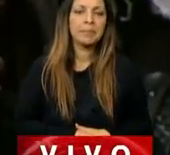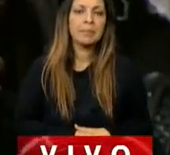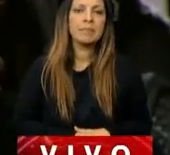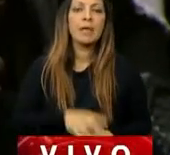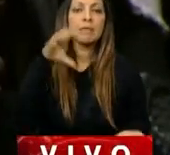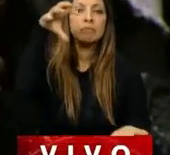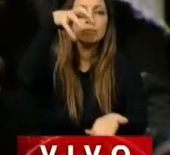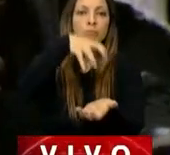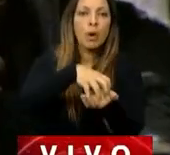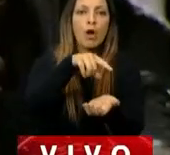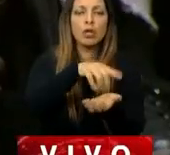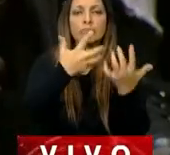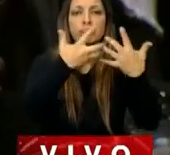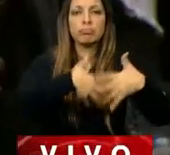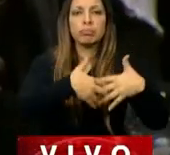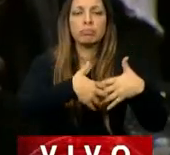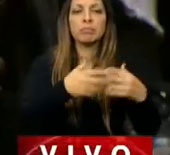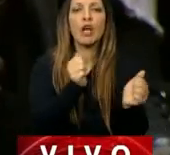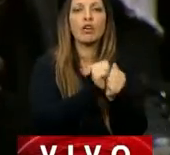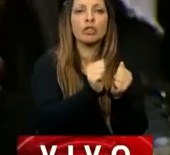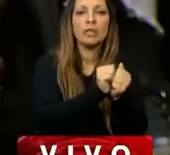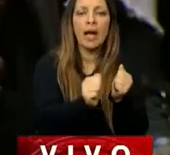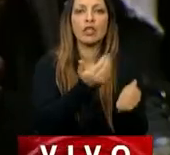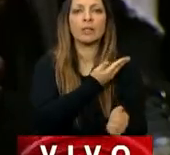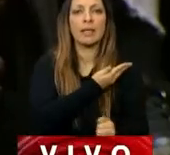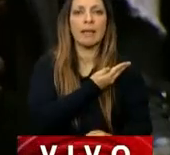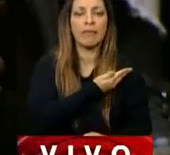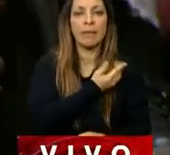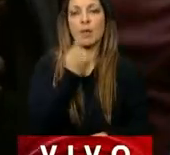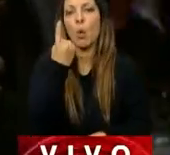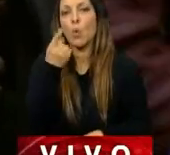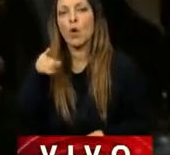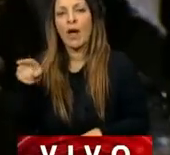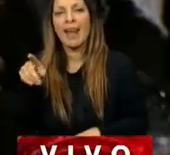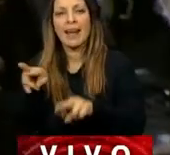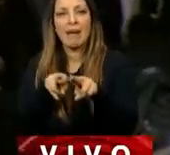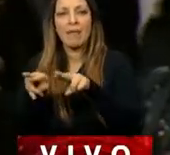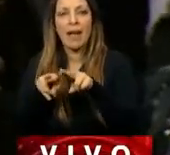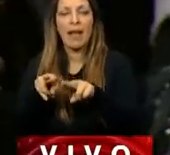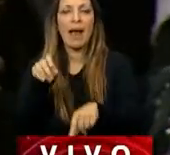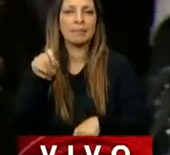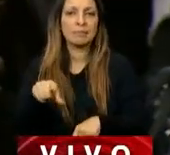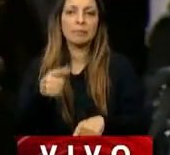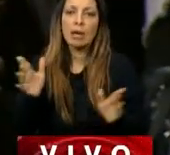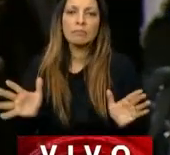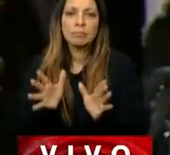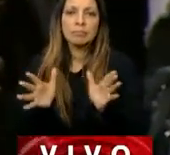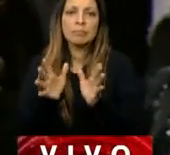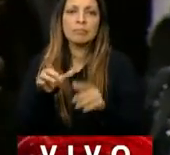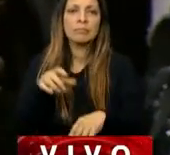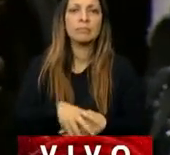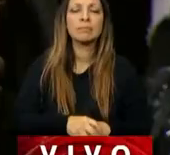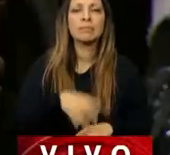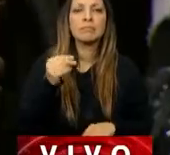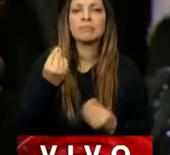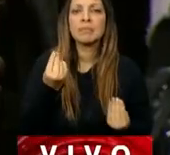polos biotecnológicos en Rosario y Santa Fe y uno incipiente en Rafaela Sunchales, que está impulsando el CITIS,